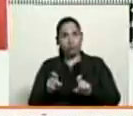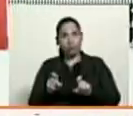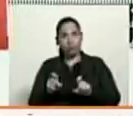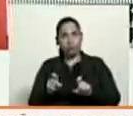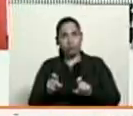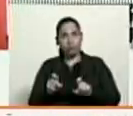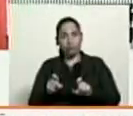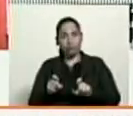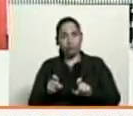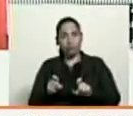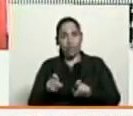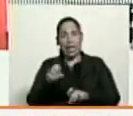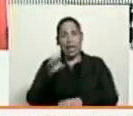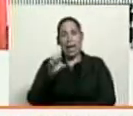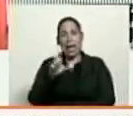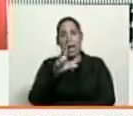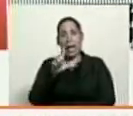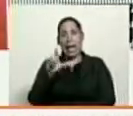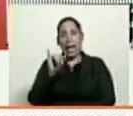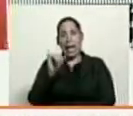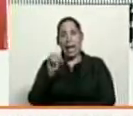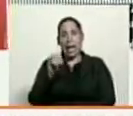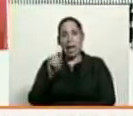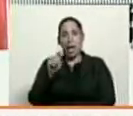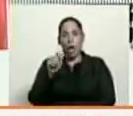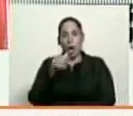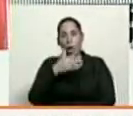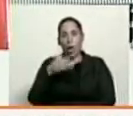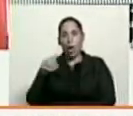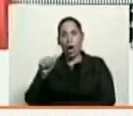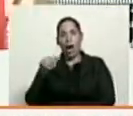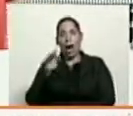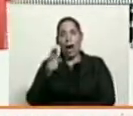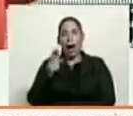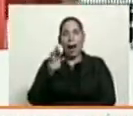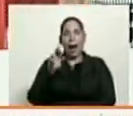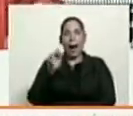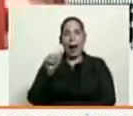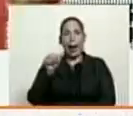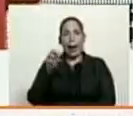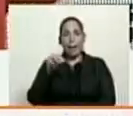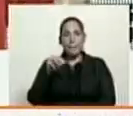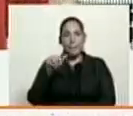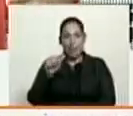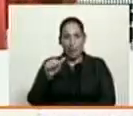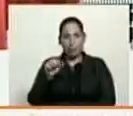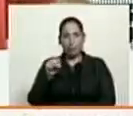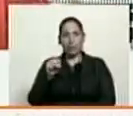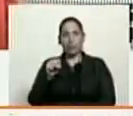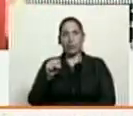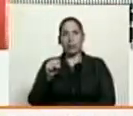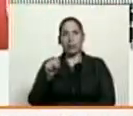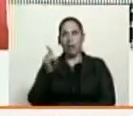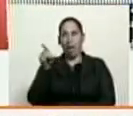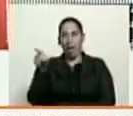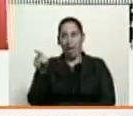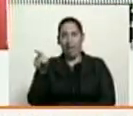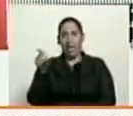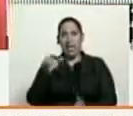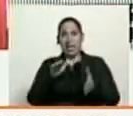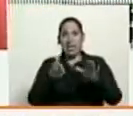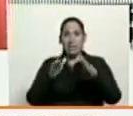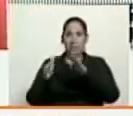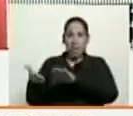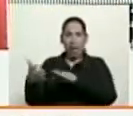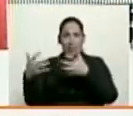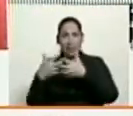Elliot Abrams, criminal de guerra, implicado en narcotráfico y asesinatos en Centroamérica, con